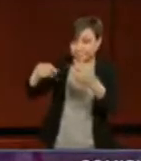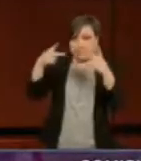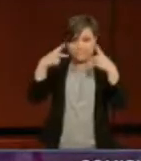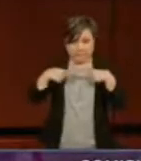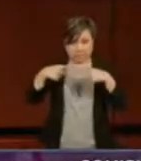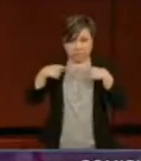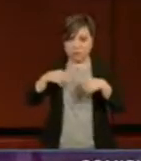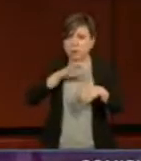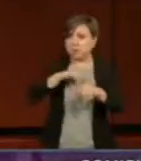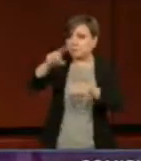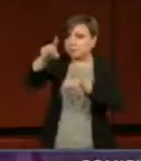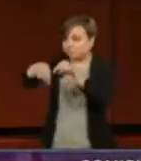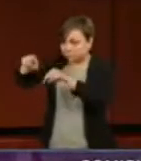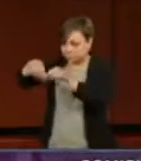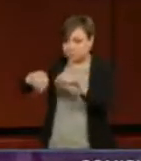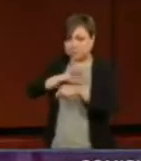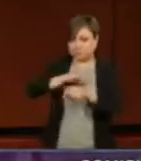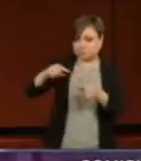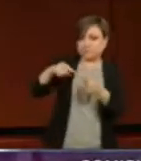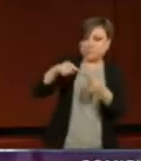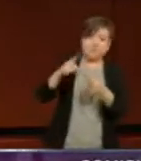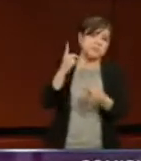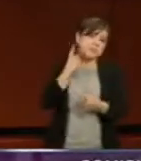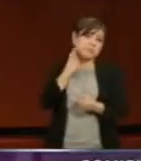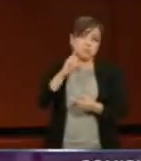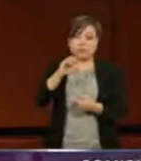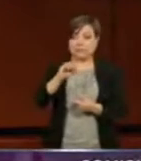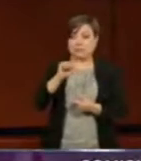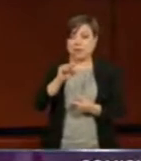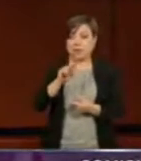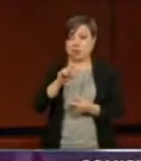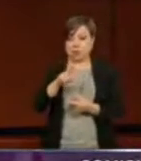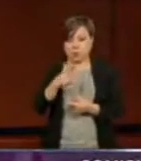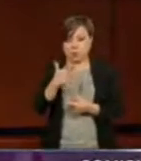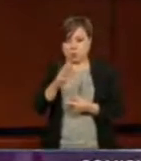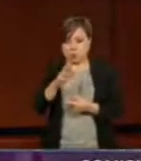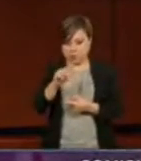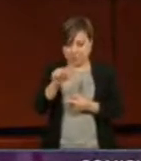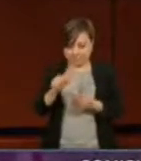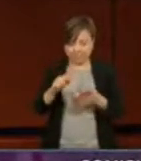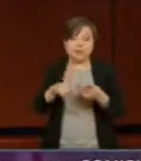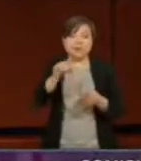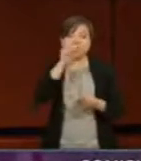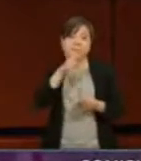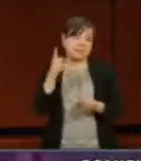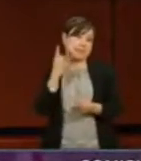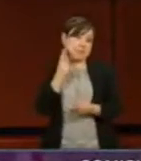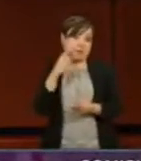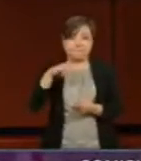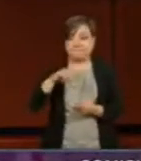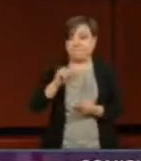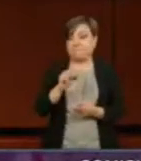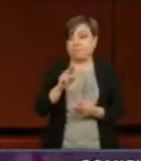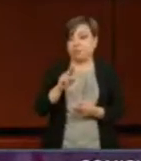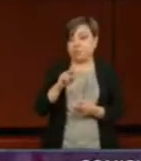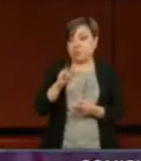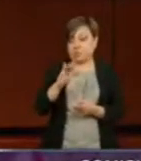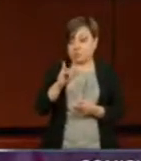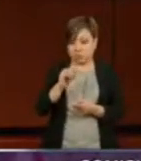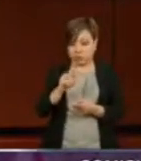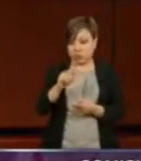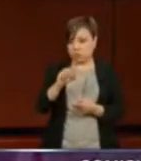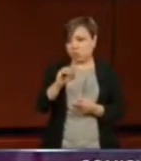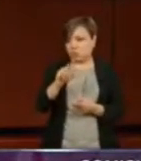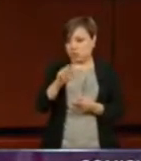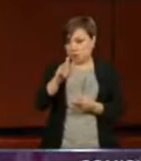constitucional de los diputados Benjamín Saúl Huerta y Mauricio Toledo. Tenemos la convicción de servir a nuestro país